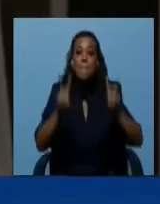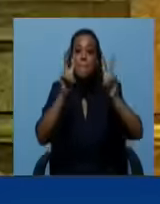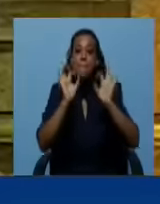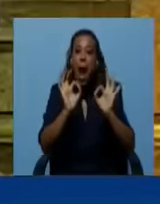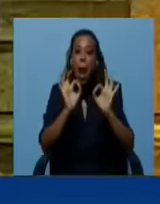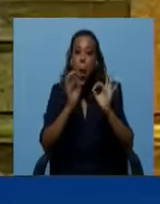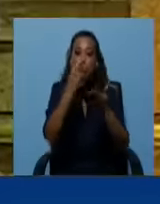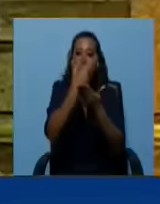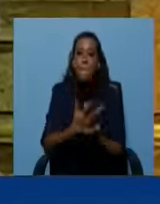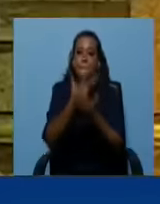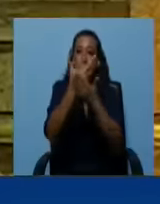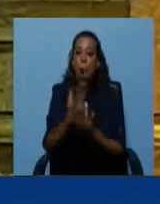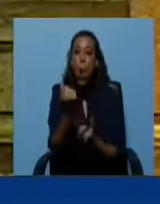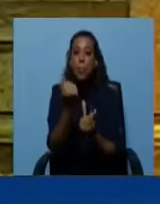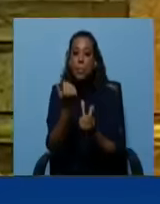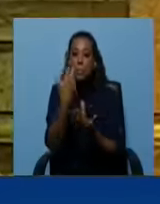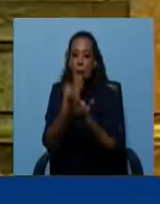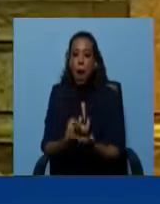naval, Carlos Herrera,